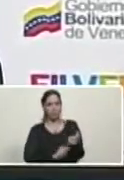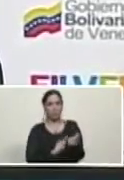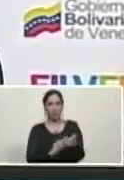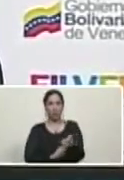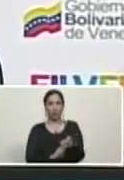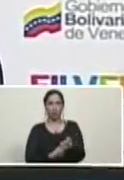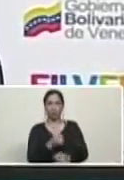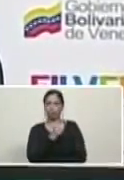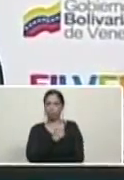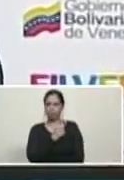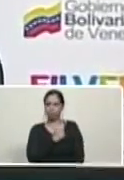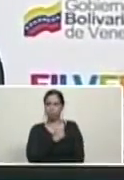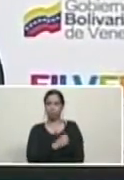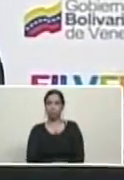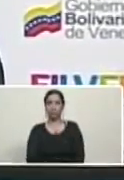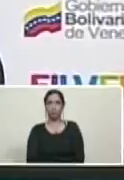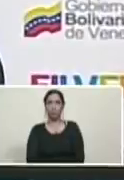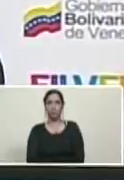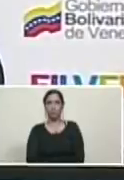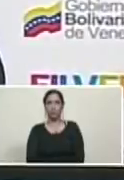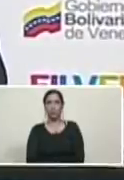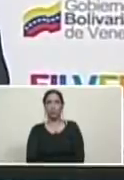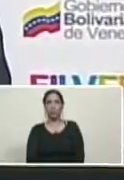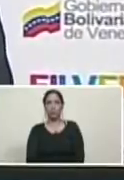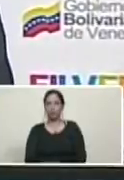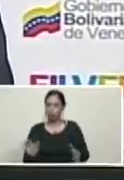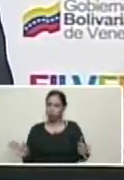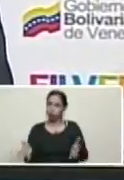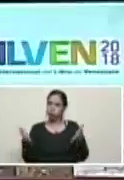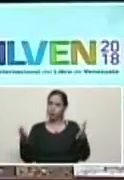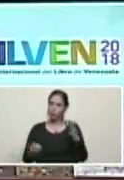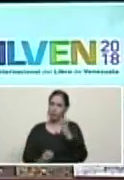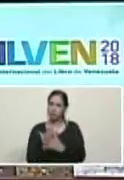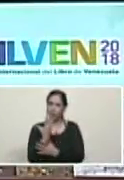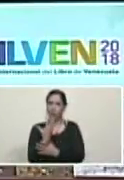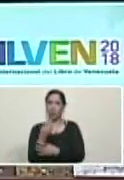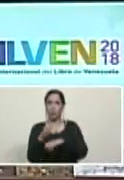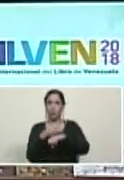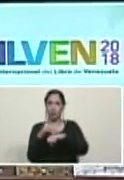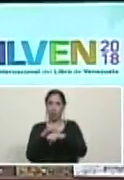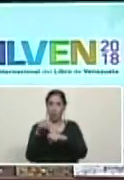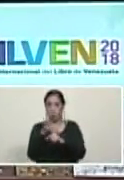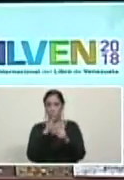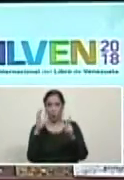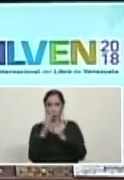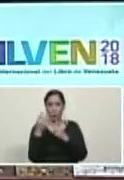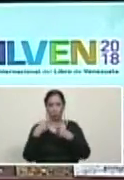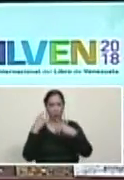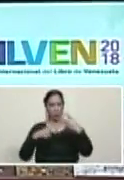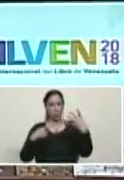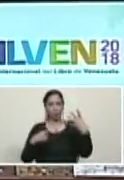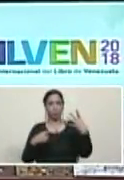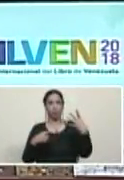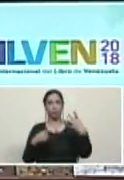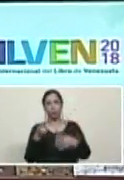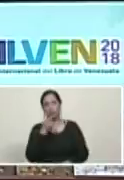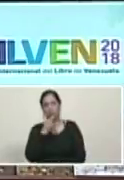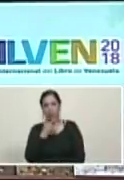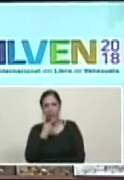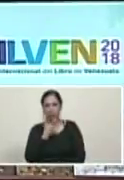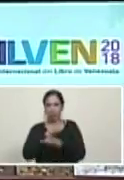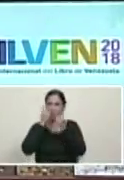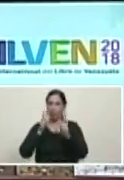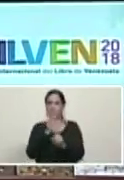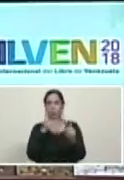liderar desde el Ministerio de la Cultura el florecimiento de nuestra diversa, amplia, bella y libre